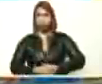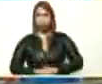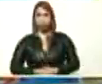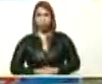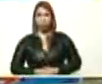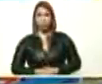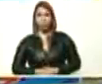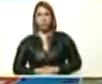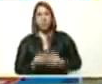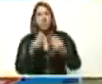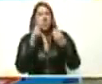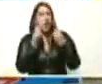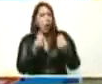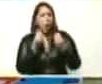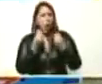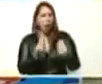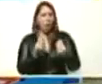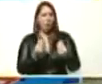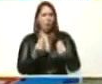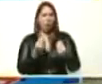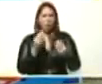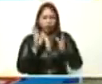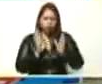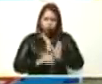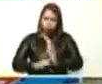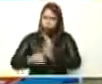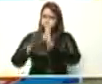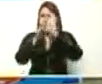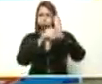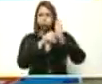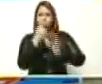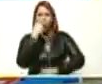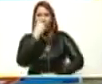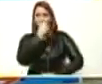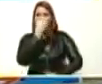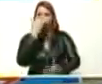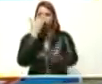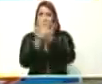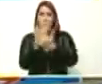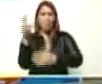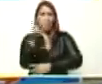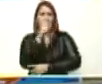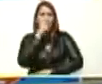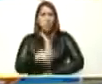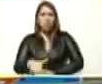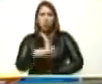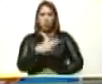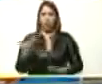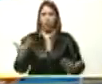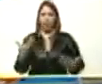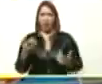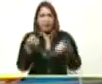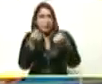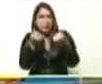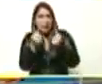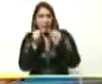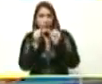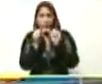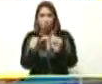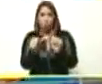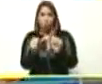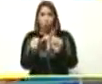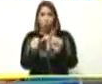y de cómo se reparten, en los ojos, de los venezolanos, el botín, que les quedó,